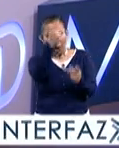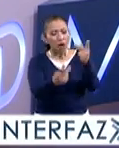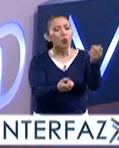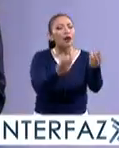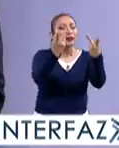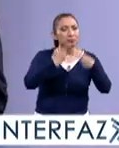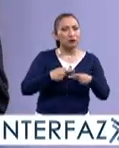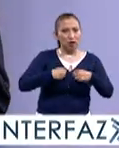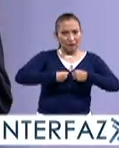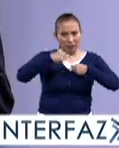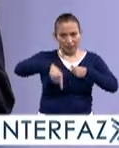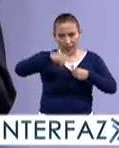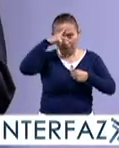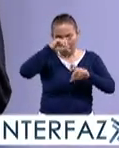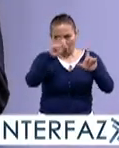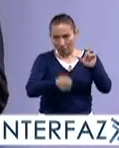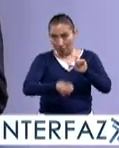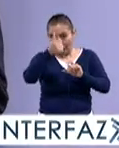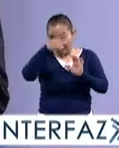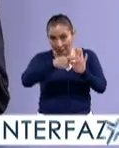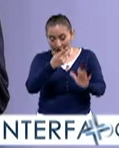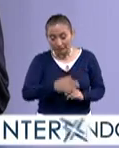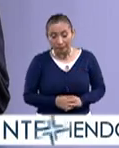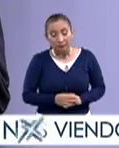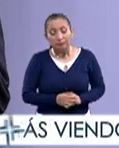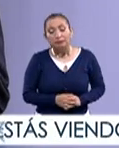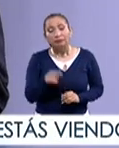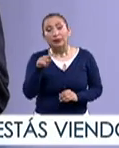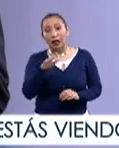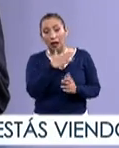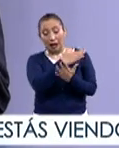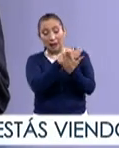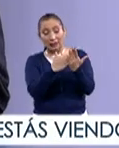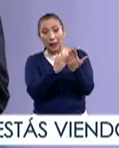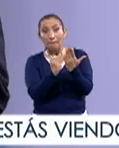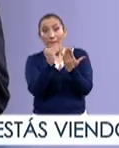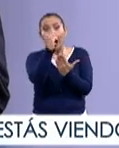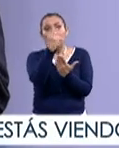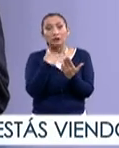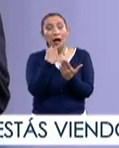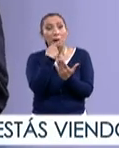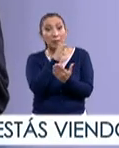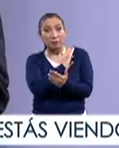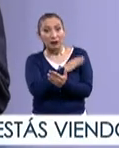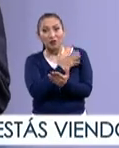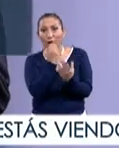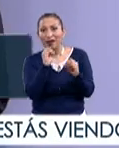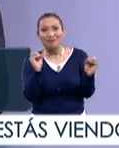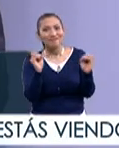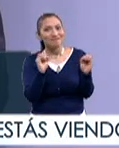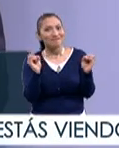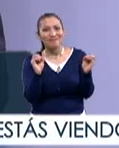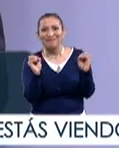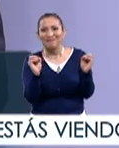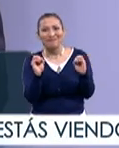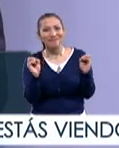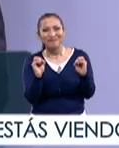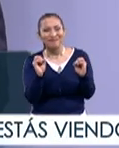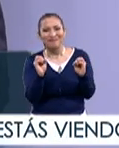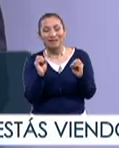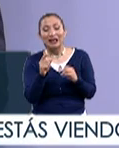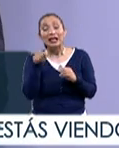general de población que se hace en México, más de la mitad de la población no hablaba castellano o español.